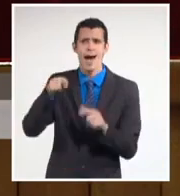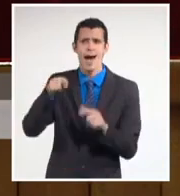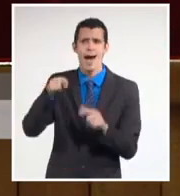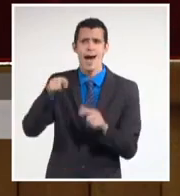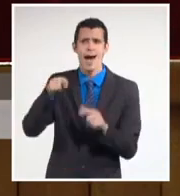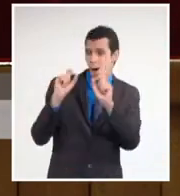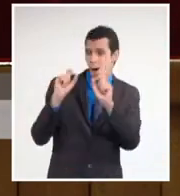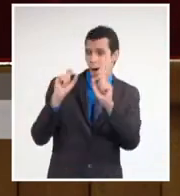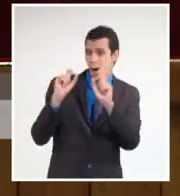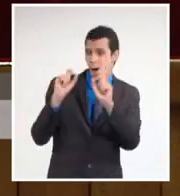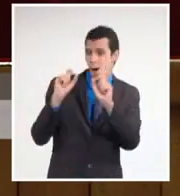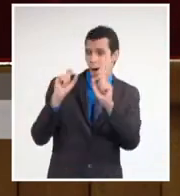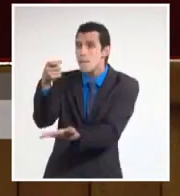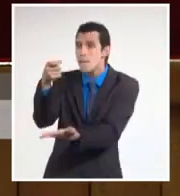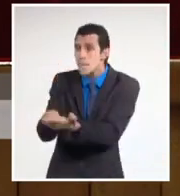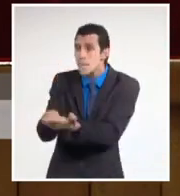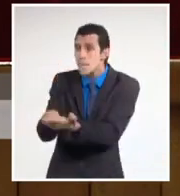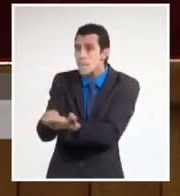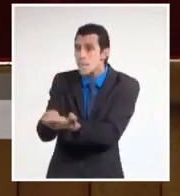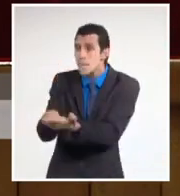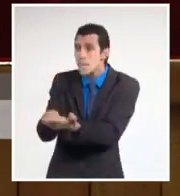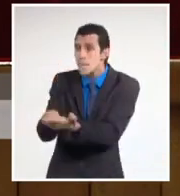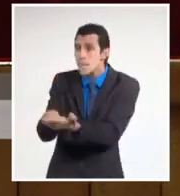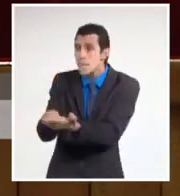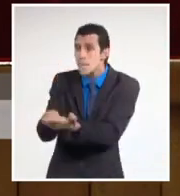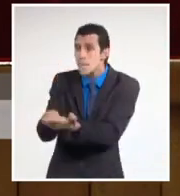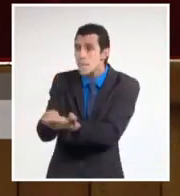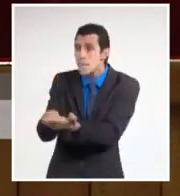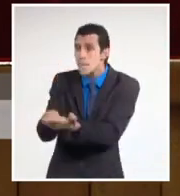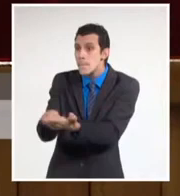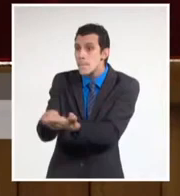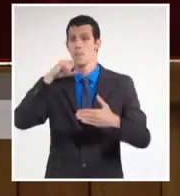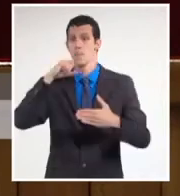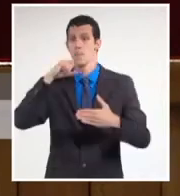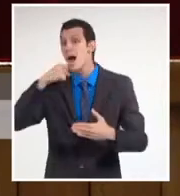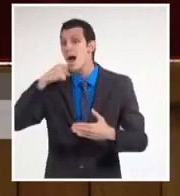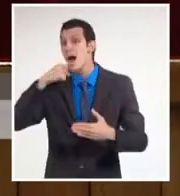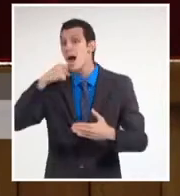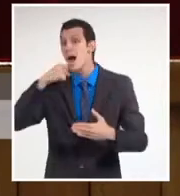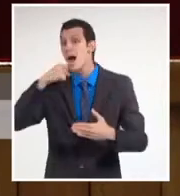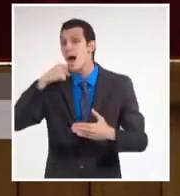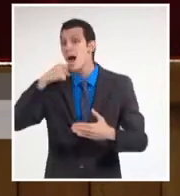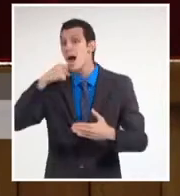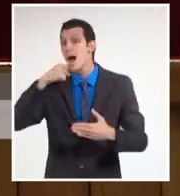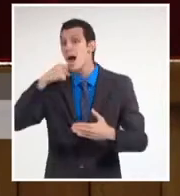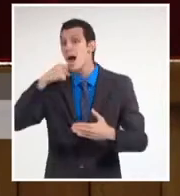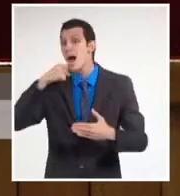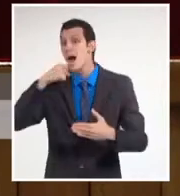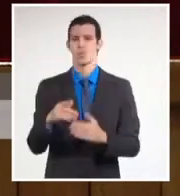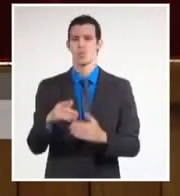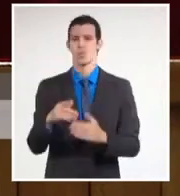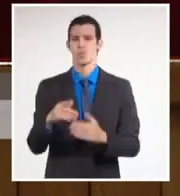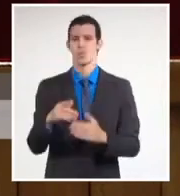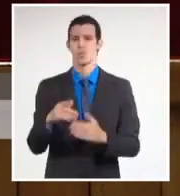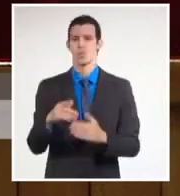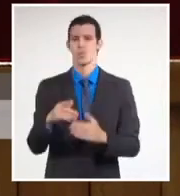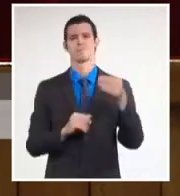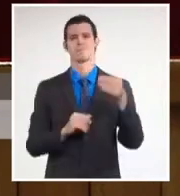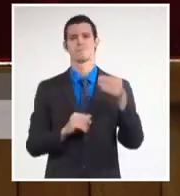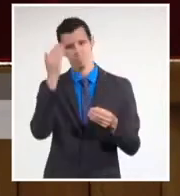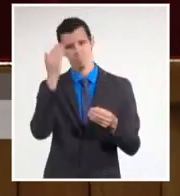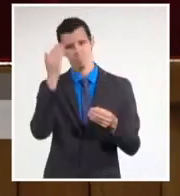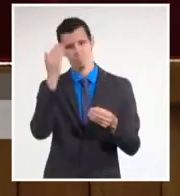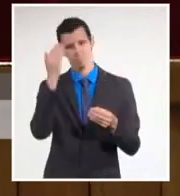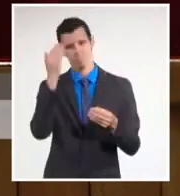de los servicios. Todo eso influye en la inflación. Todo eso forma parte de la canasta de bienes y servicios que se calculan para calcular el índice de